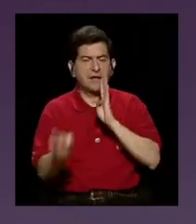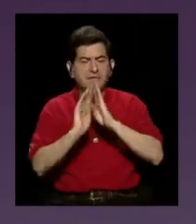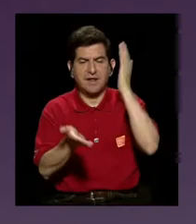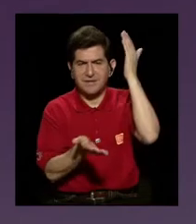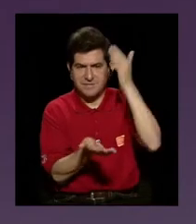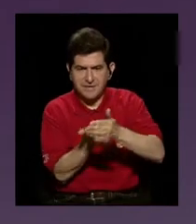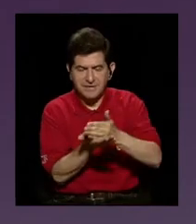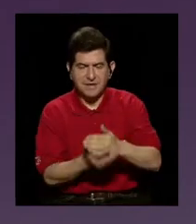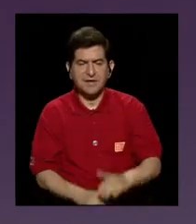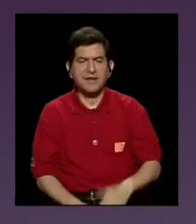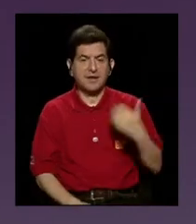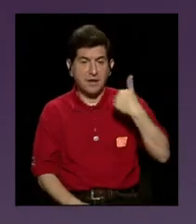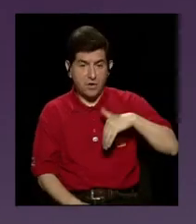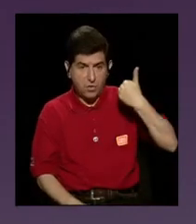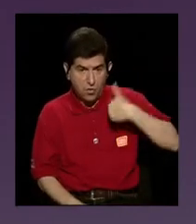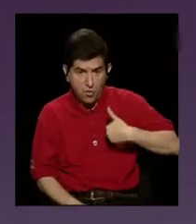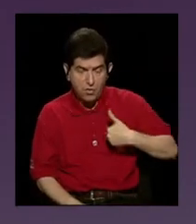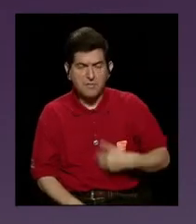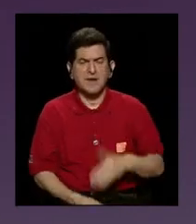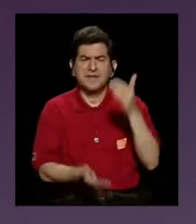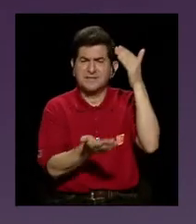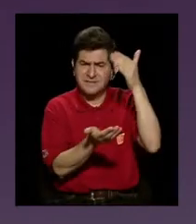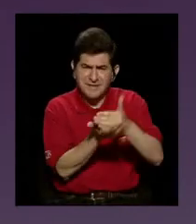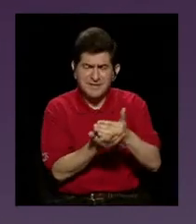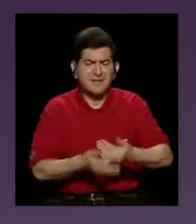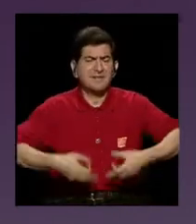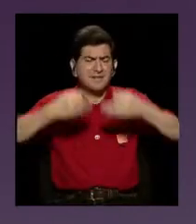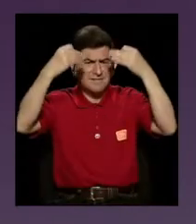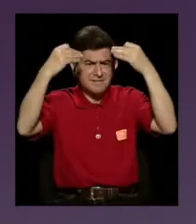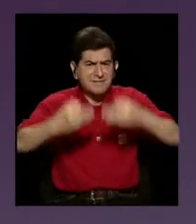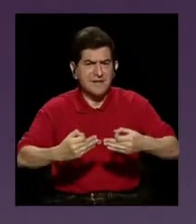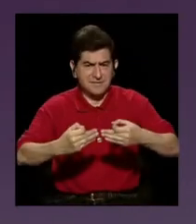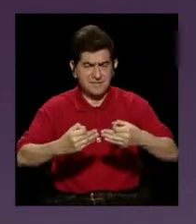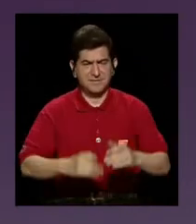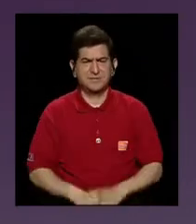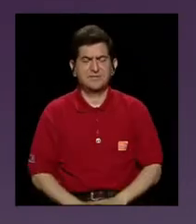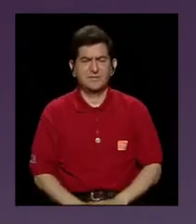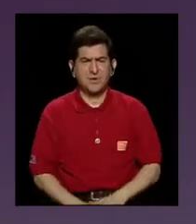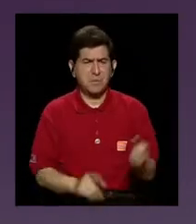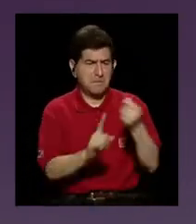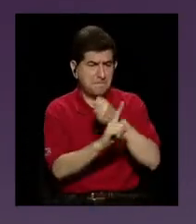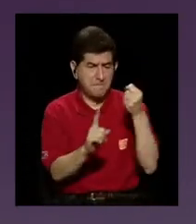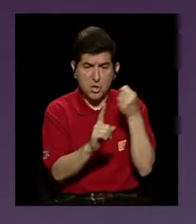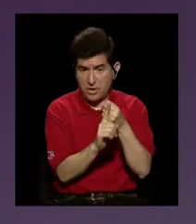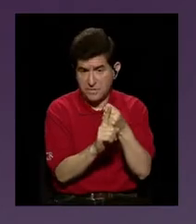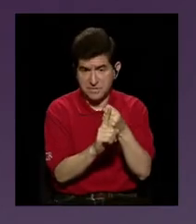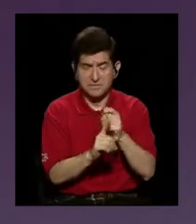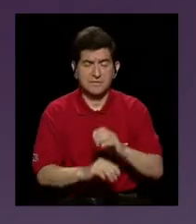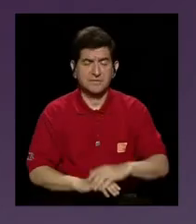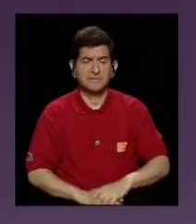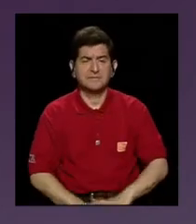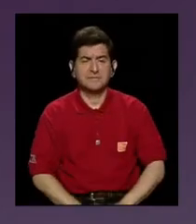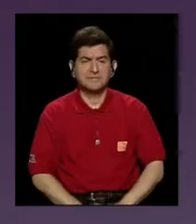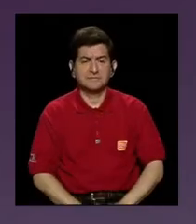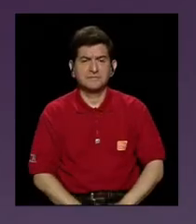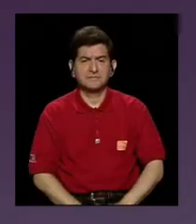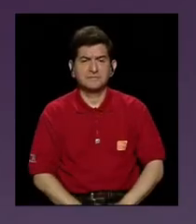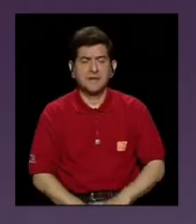un llamado al alto, pidiéndole a los hombres que pueden frenar, que es una decisión, ser violento es una decisión.